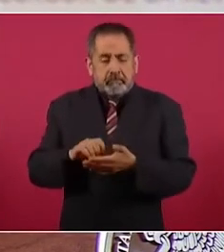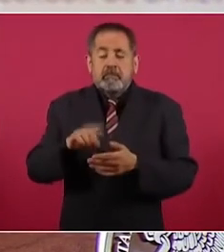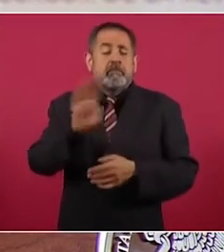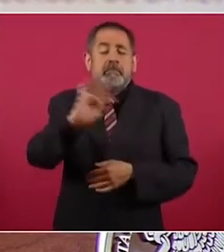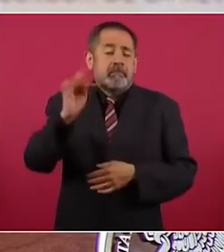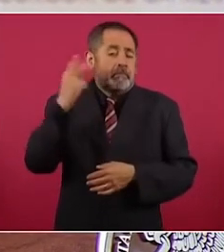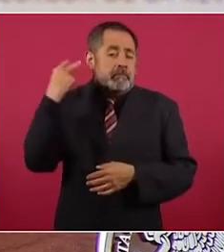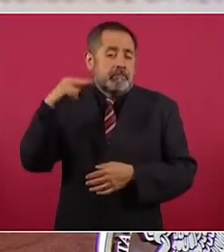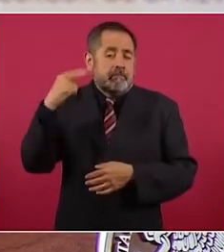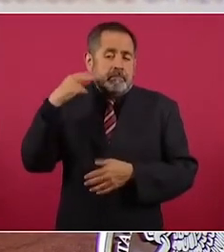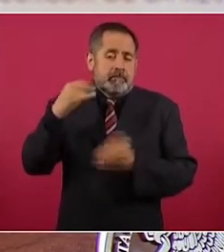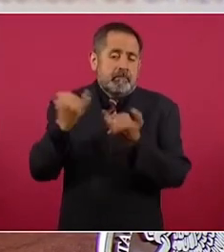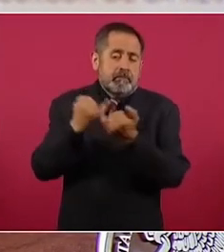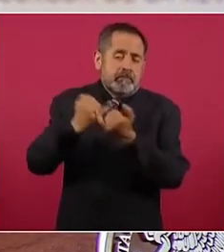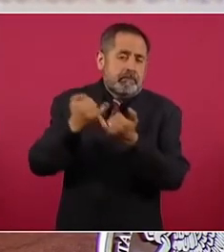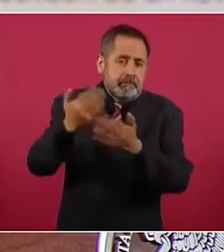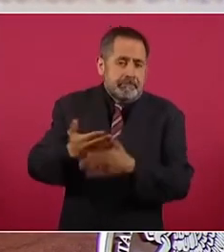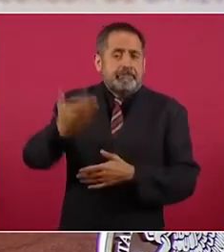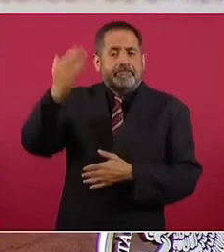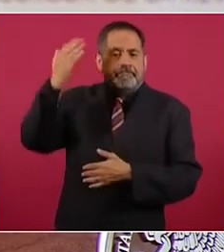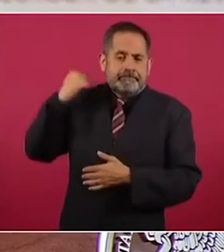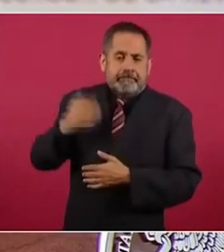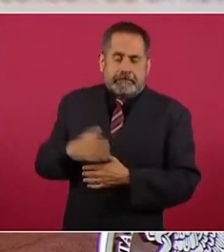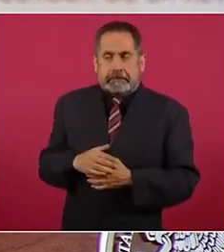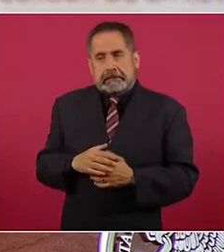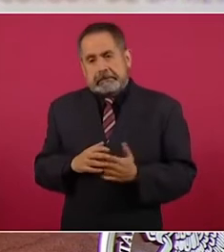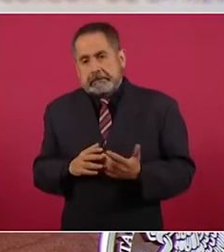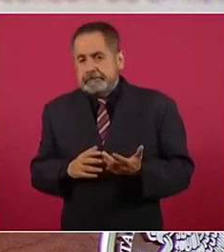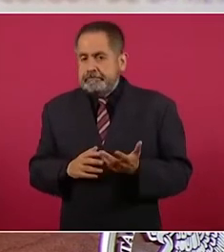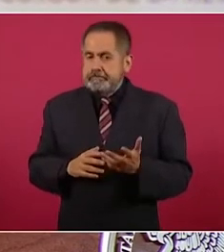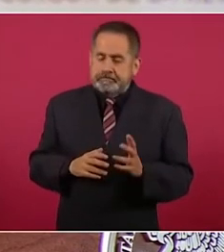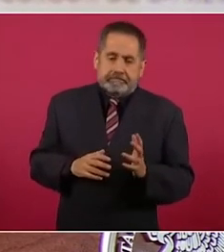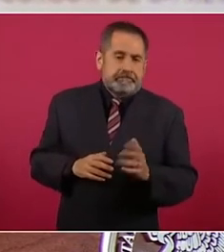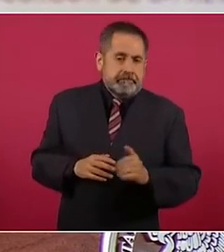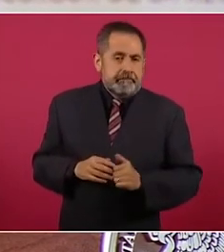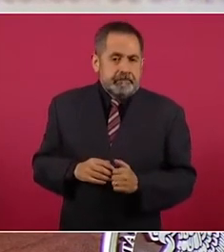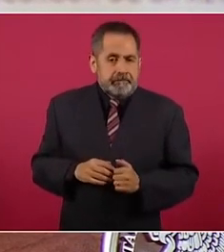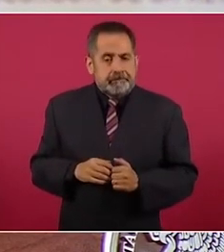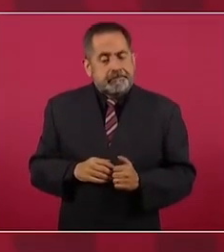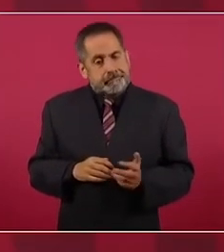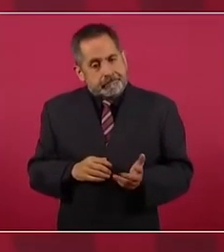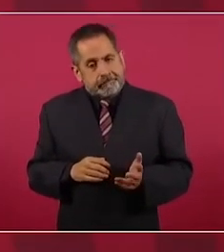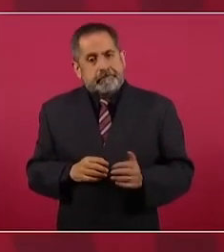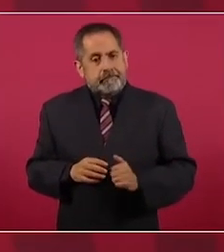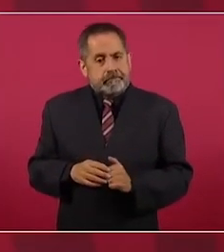antes, yo le diría, pues está